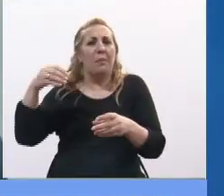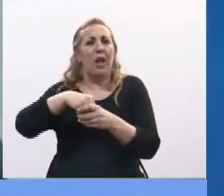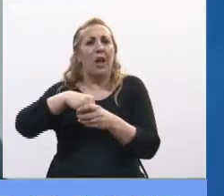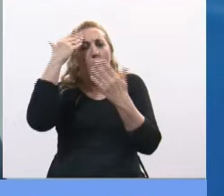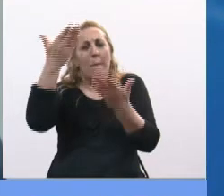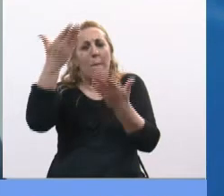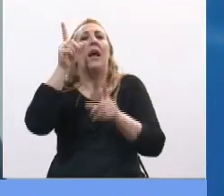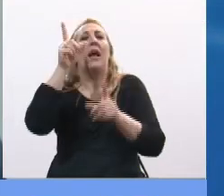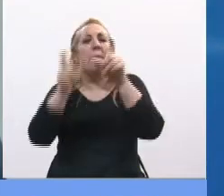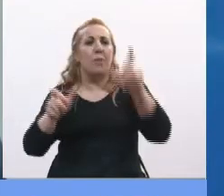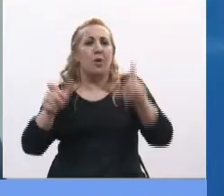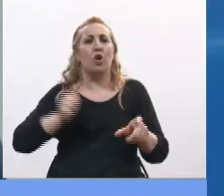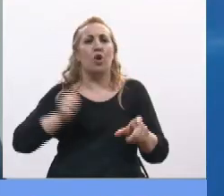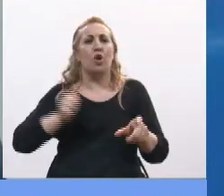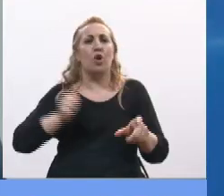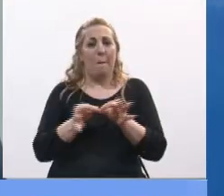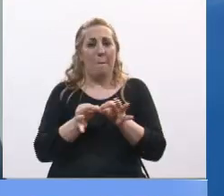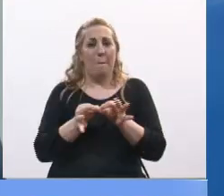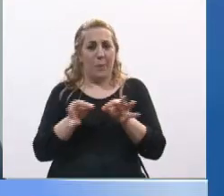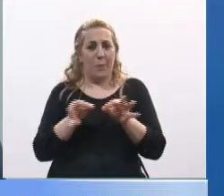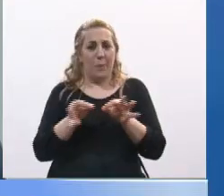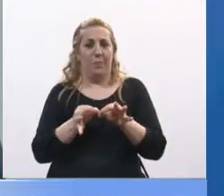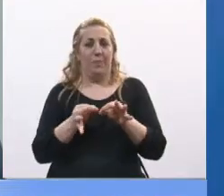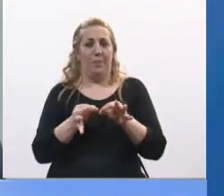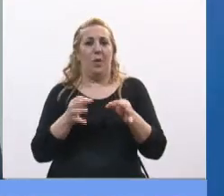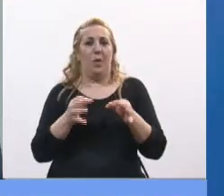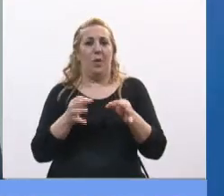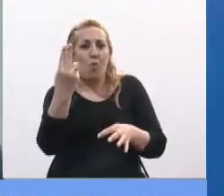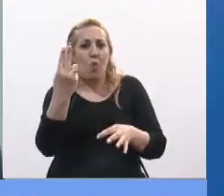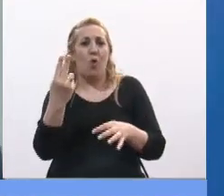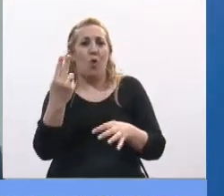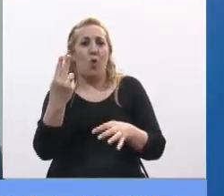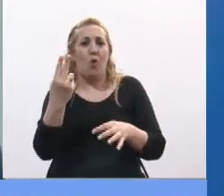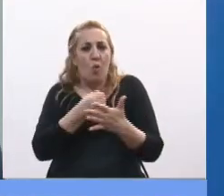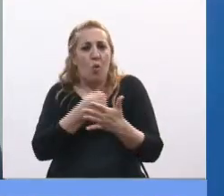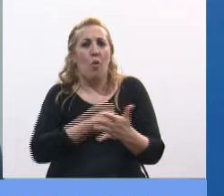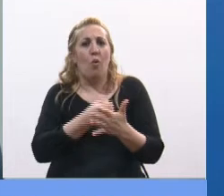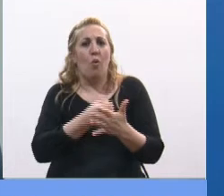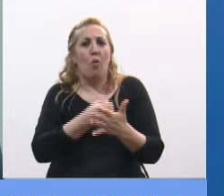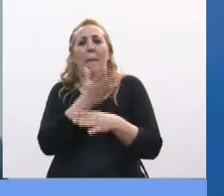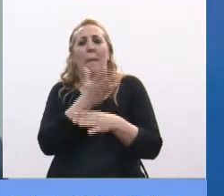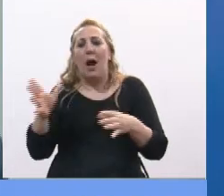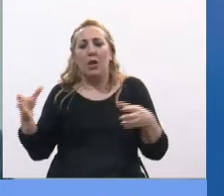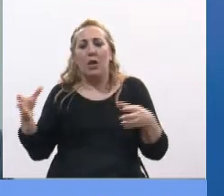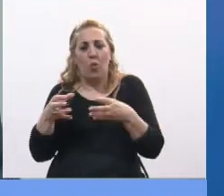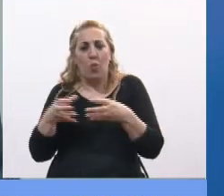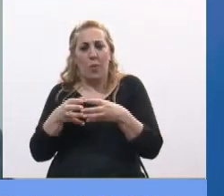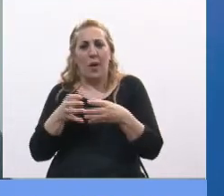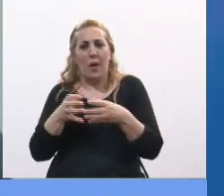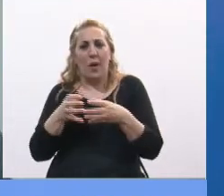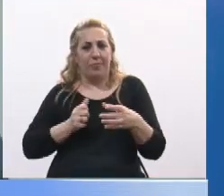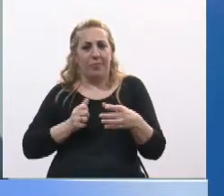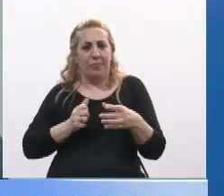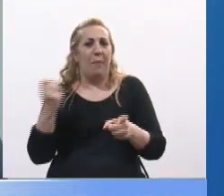los soldados que en Malvinas dieron su vida, más allá de las decisiones de la Junta Militar, que también fueron un